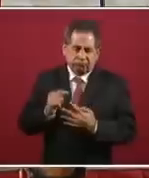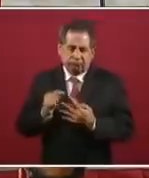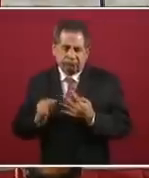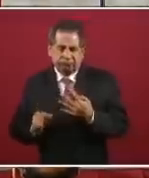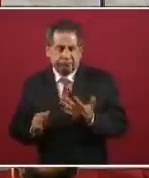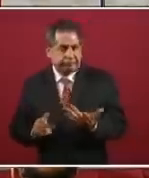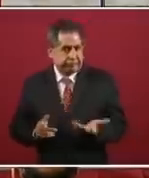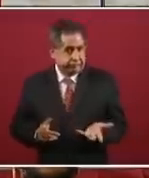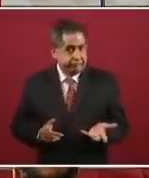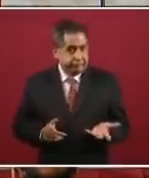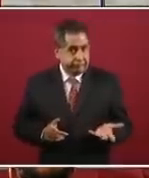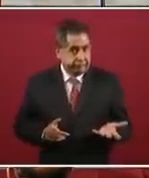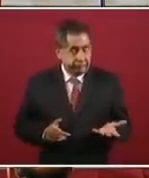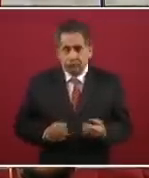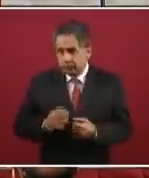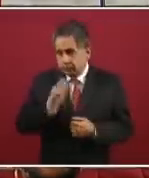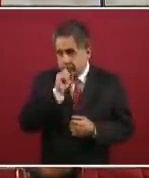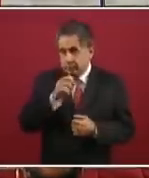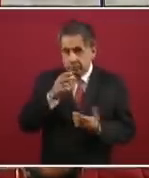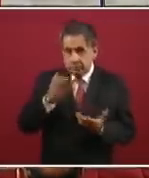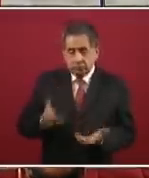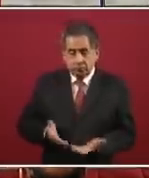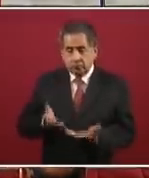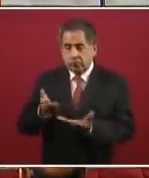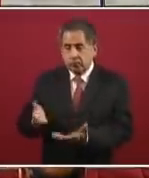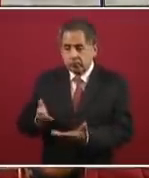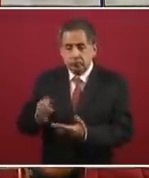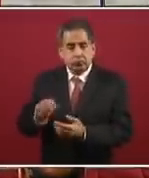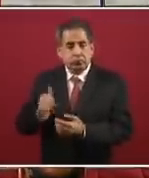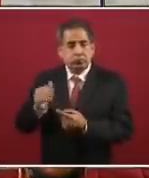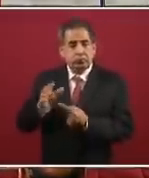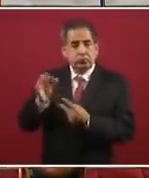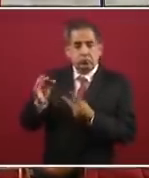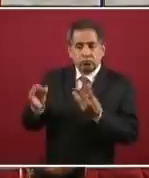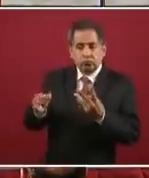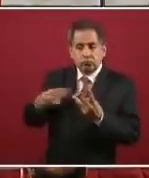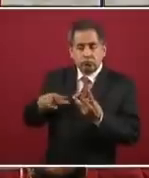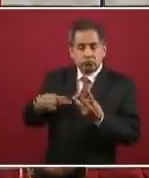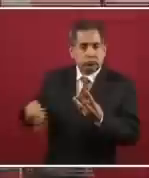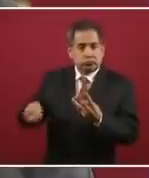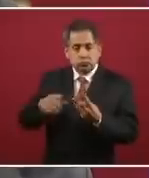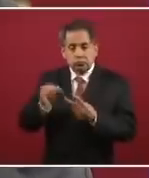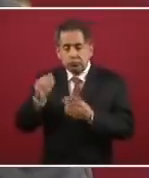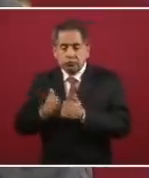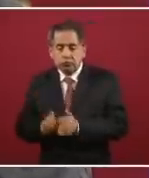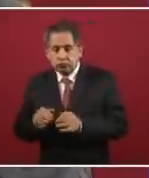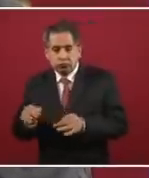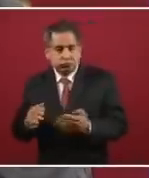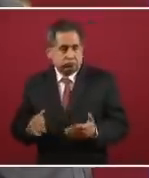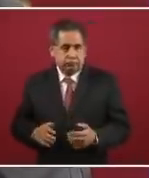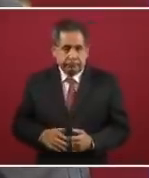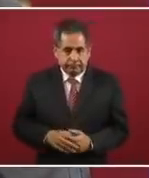así como en ofrecer otro tipo de opciones para las personas.